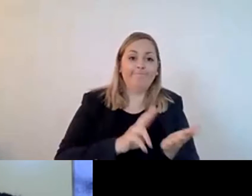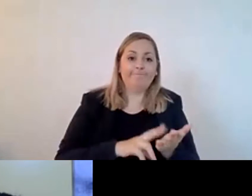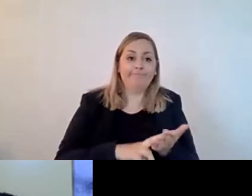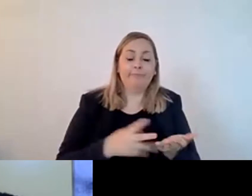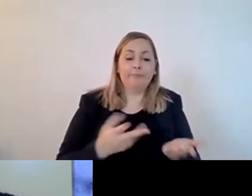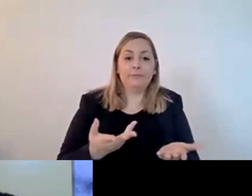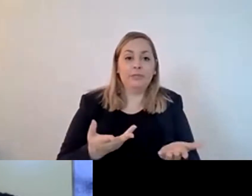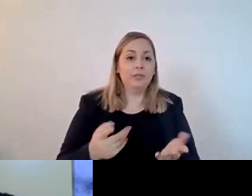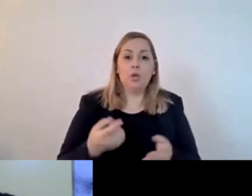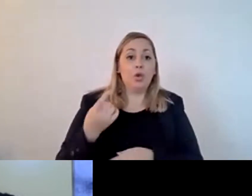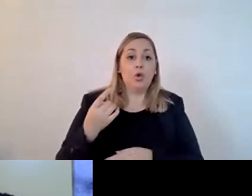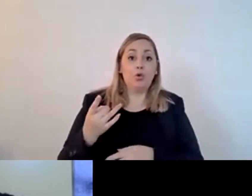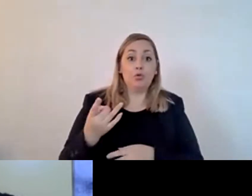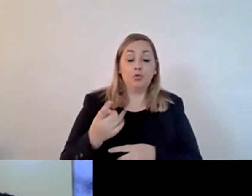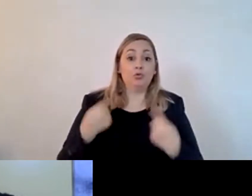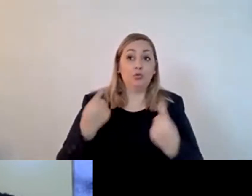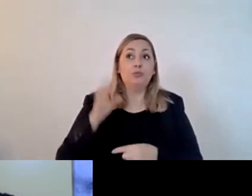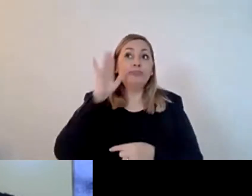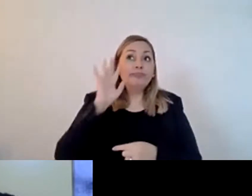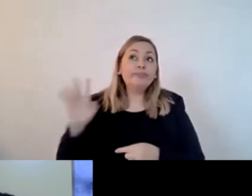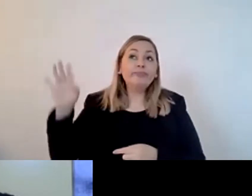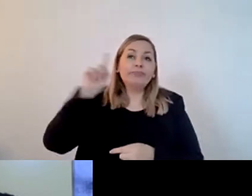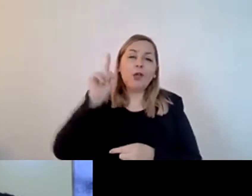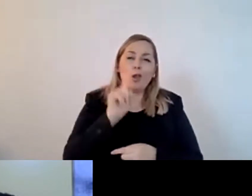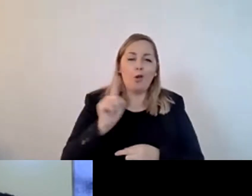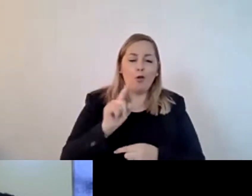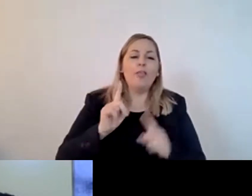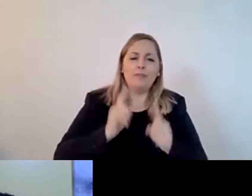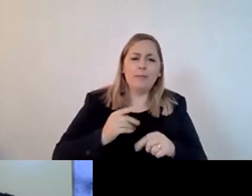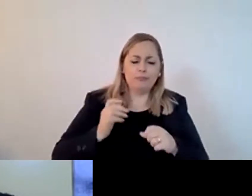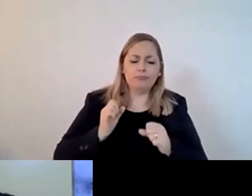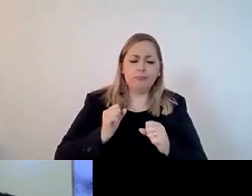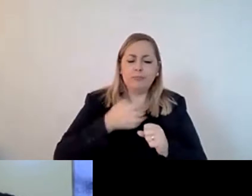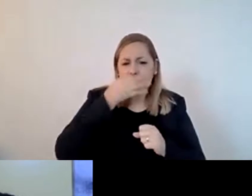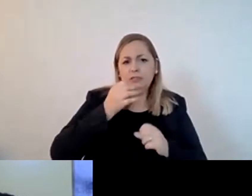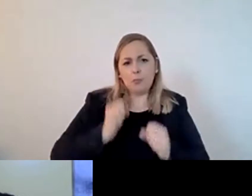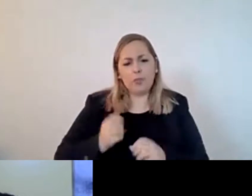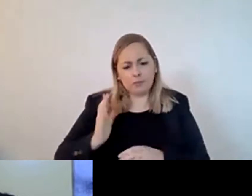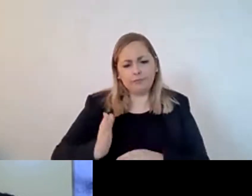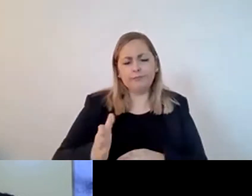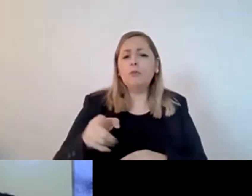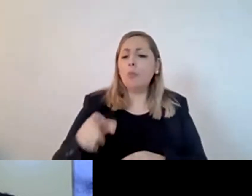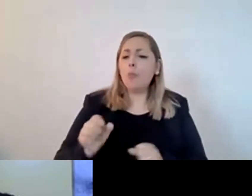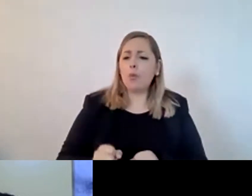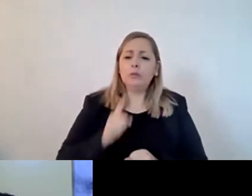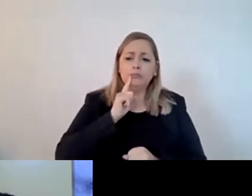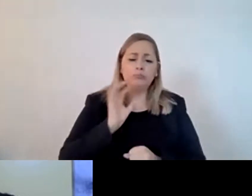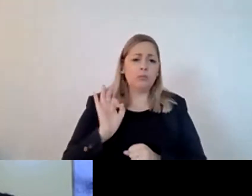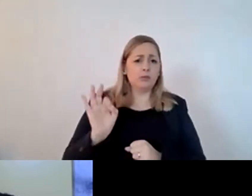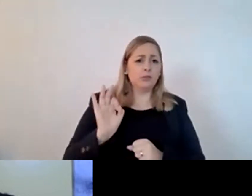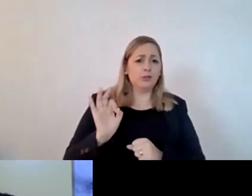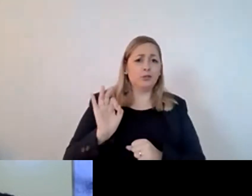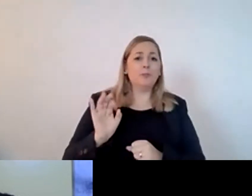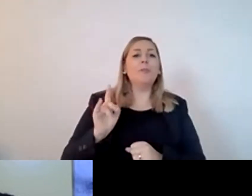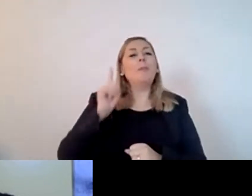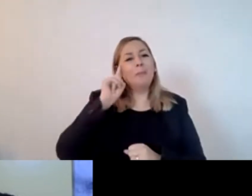no soñar tanto, sino decir, podemos salir adelante, pueden tener mucho éxito, pero eso